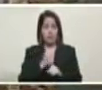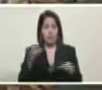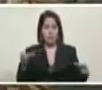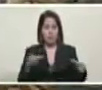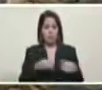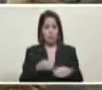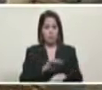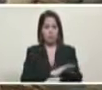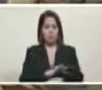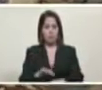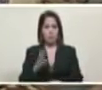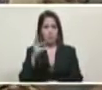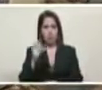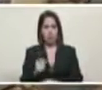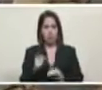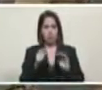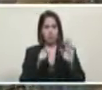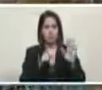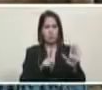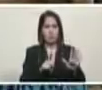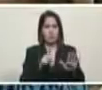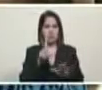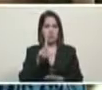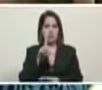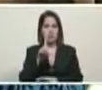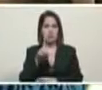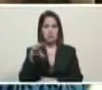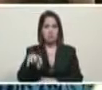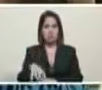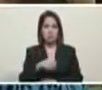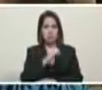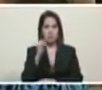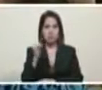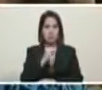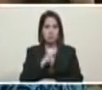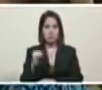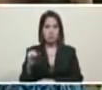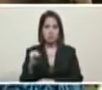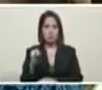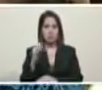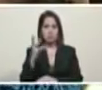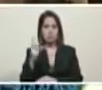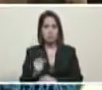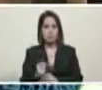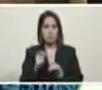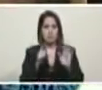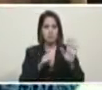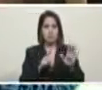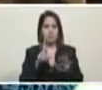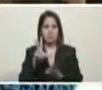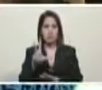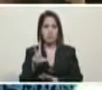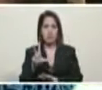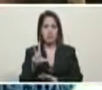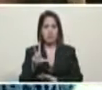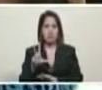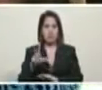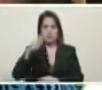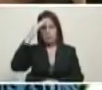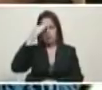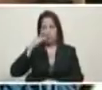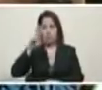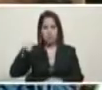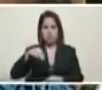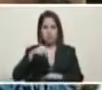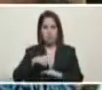de frontera número 631 del comando de zona número 63 de la Guardia Nacional Bolivariana en